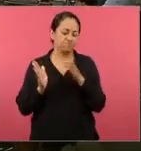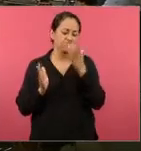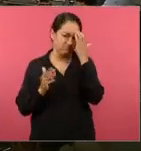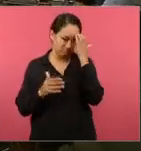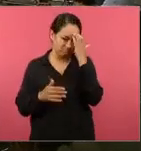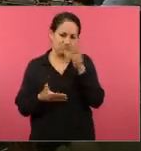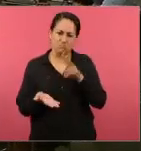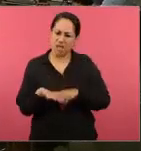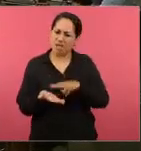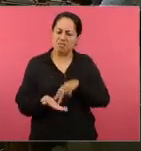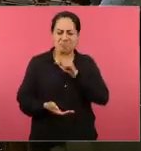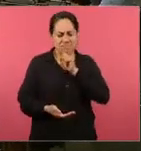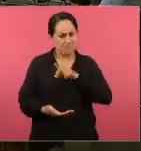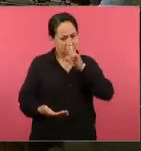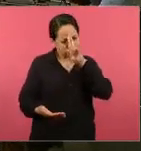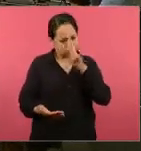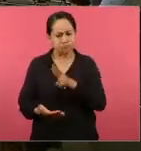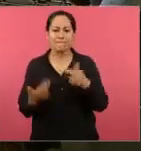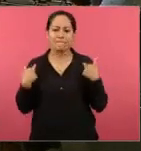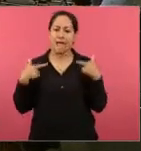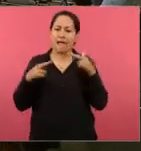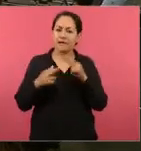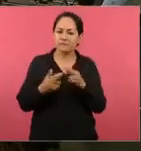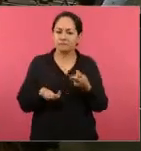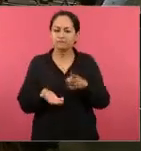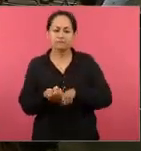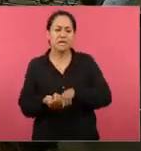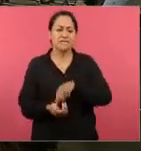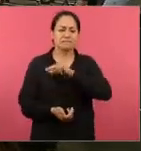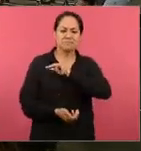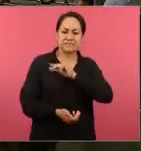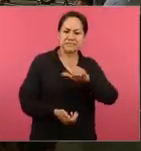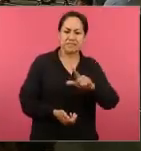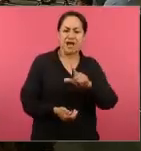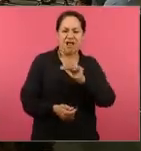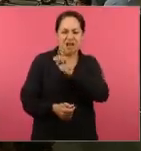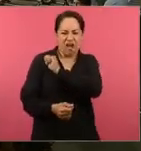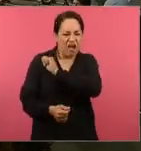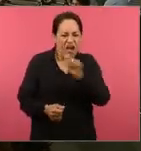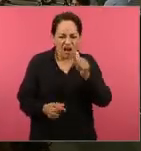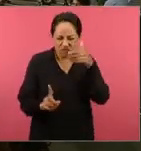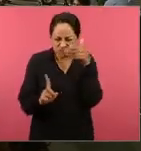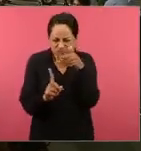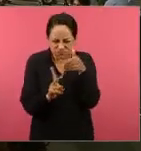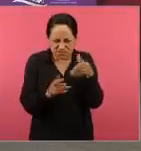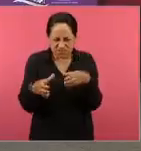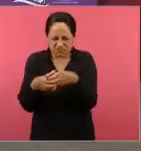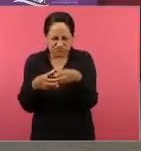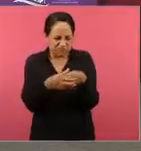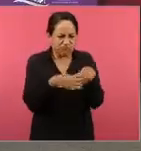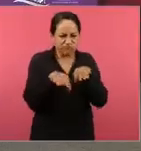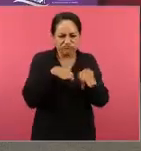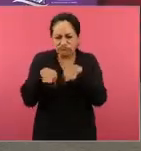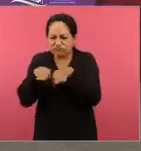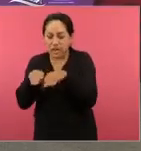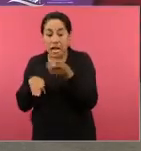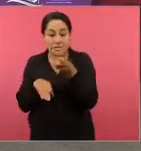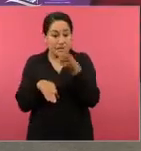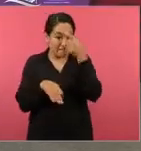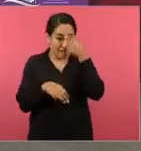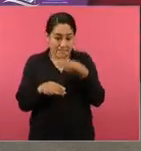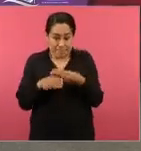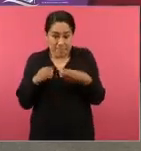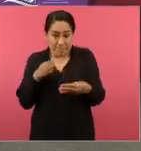maestros y a las maestras, a los especialistas y a los demás actores que contribuyeron a que estos materiales